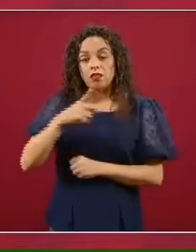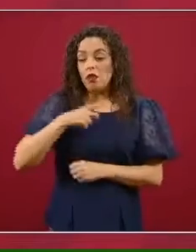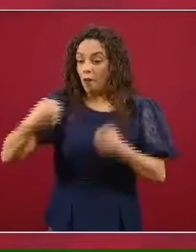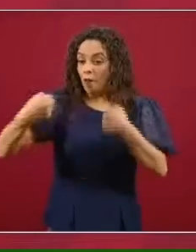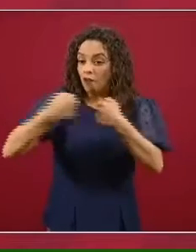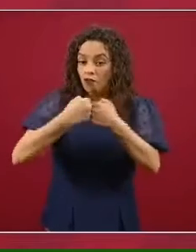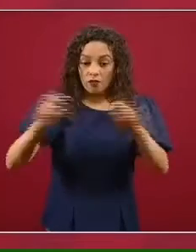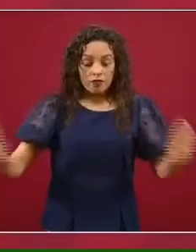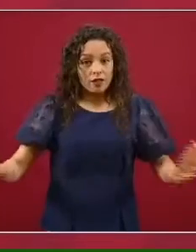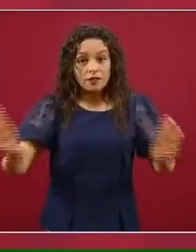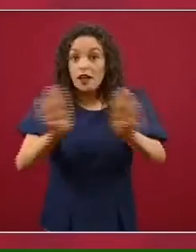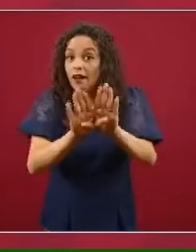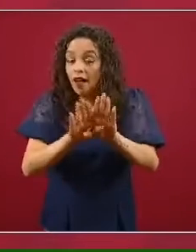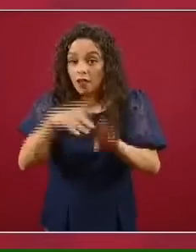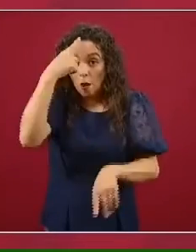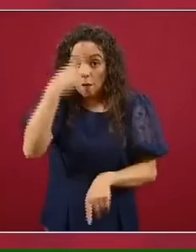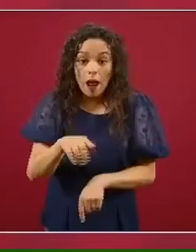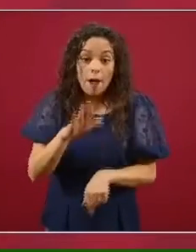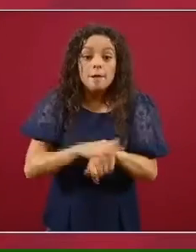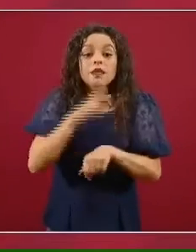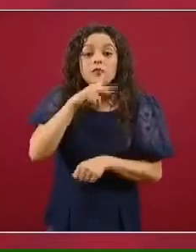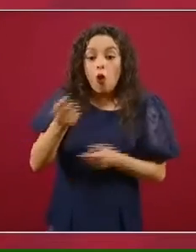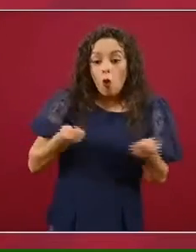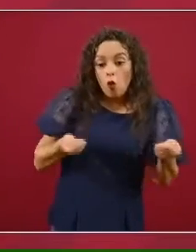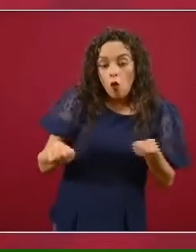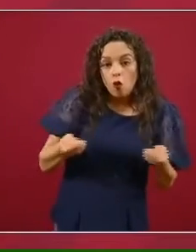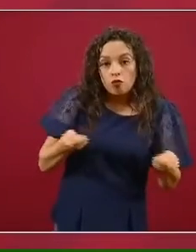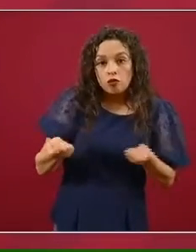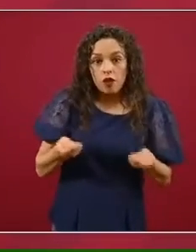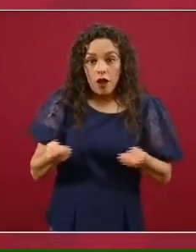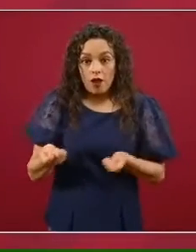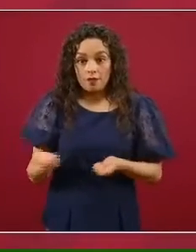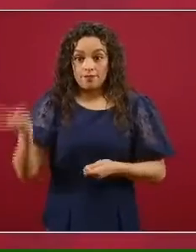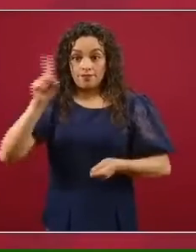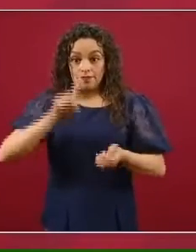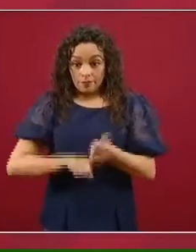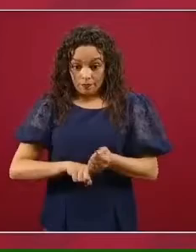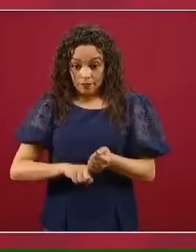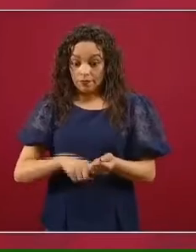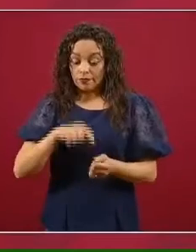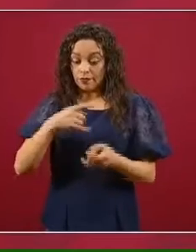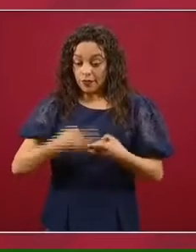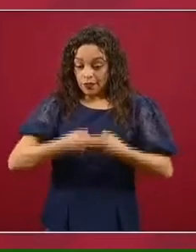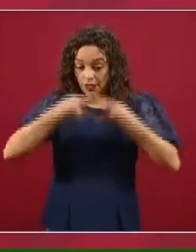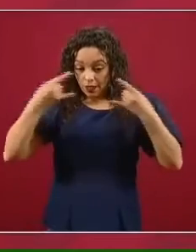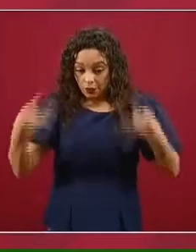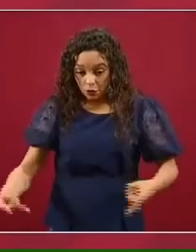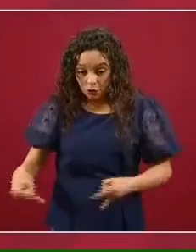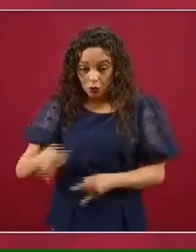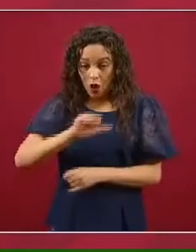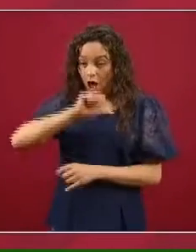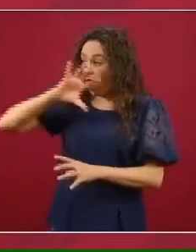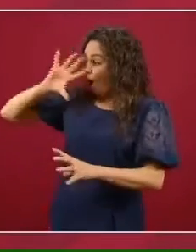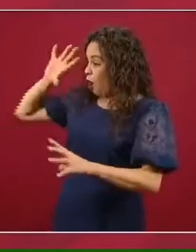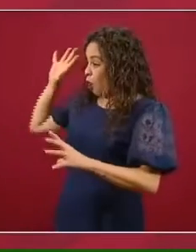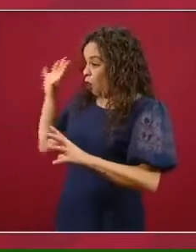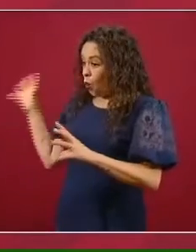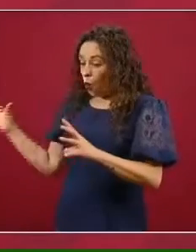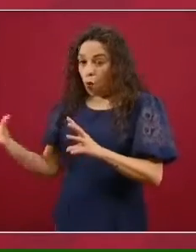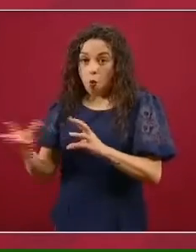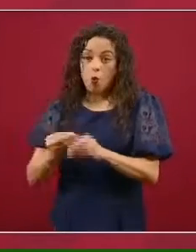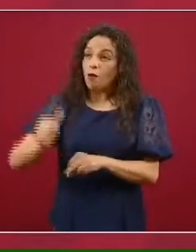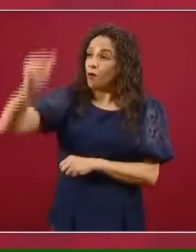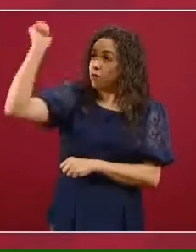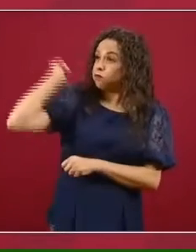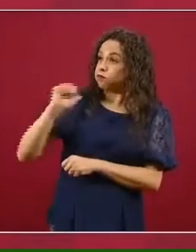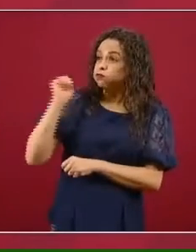control. Carece de un soporte científico en la historia completa de las epidemias en el mundo. Nos estamos remontando a la era